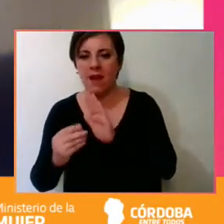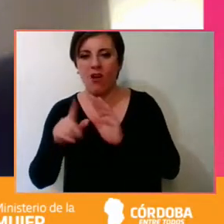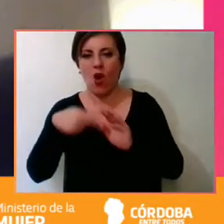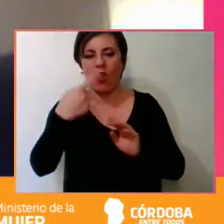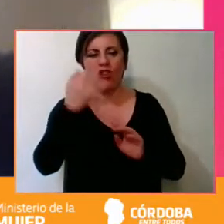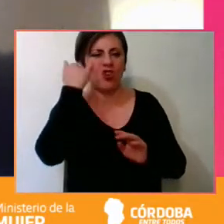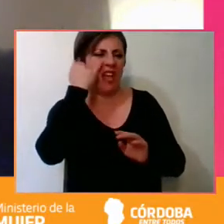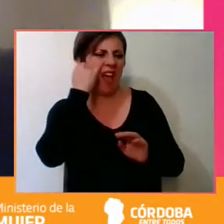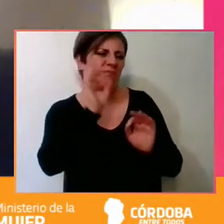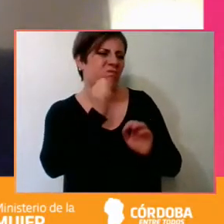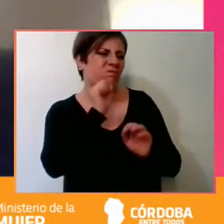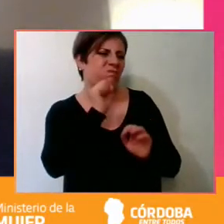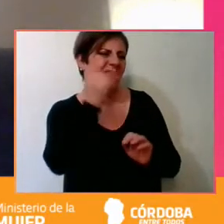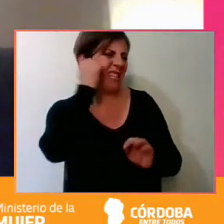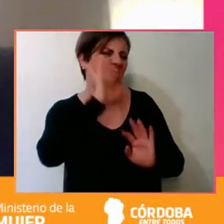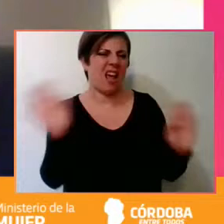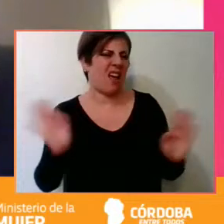bien.